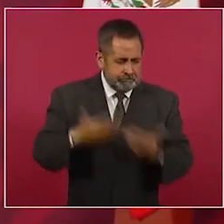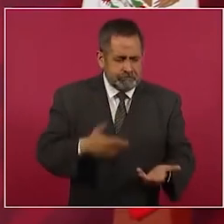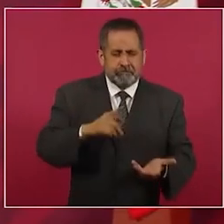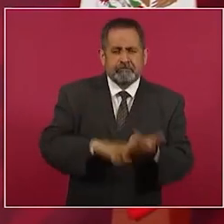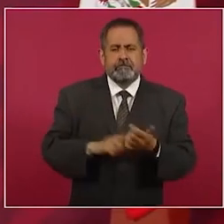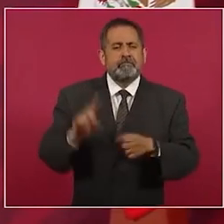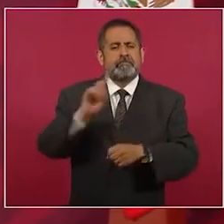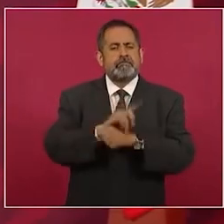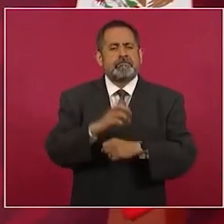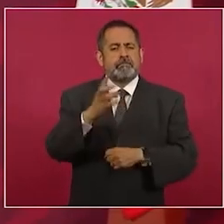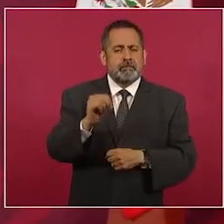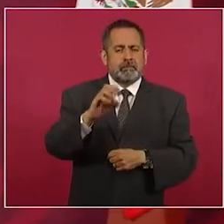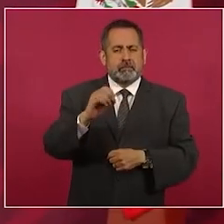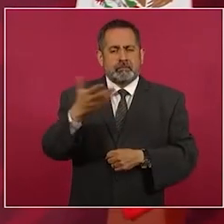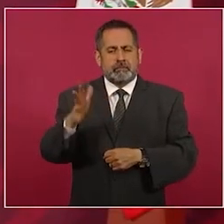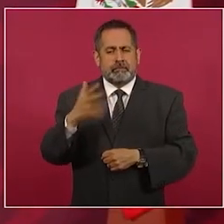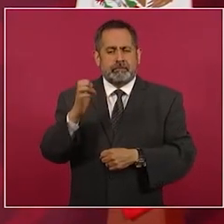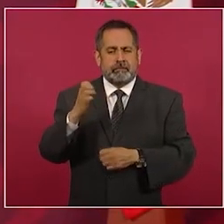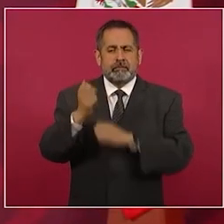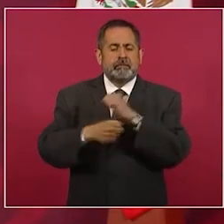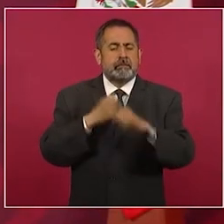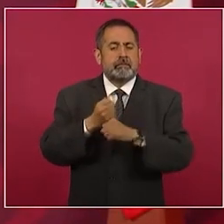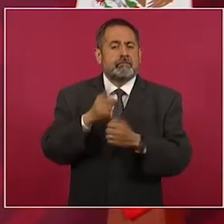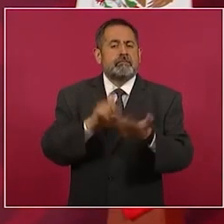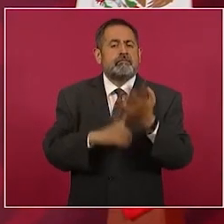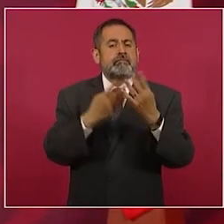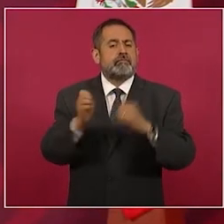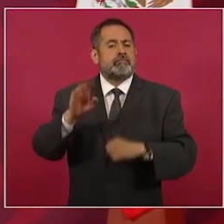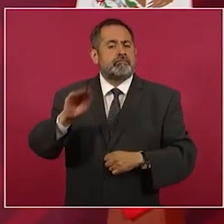10 de enero del 91.